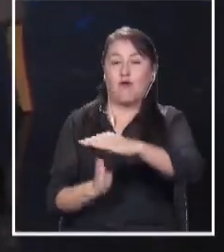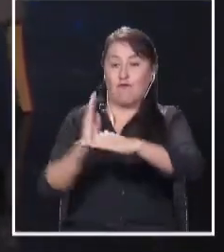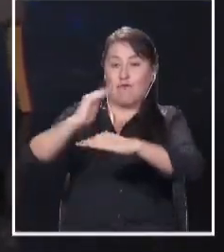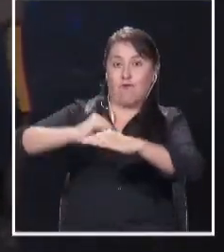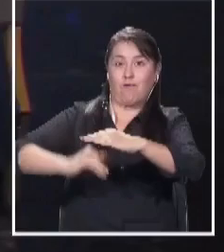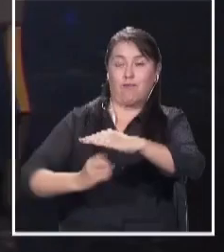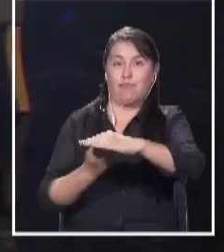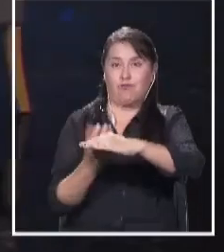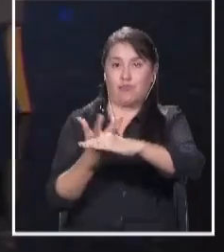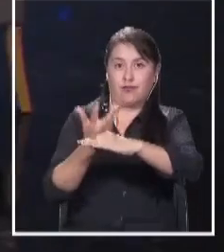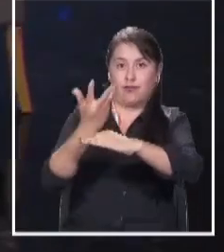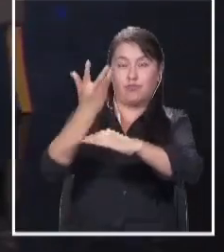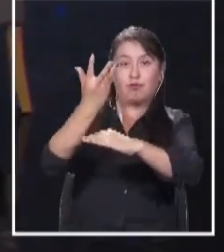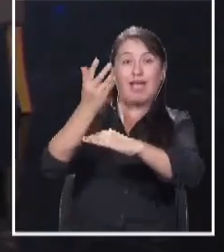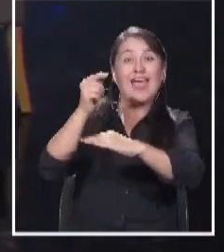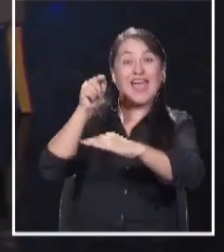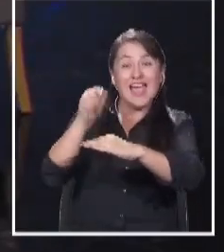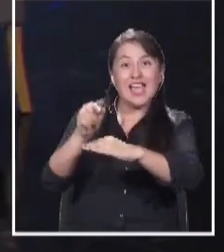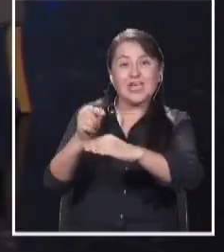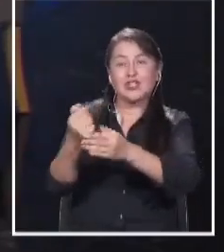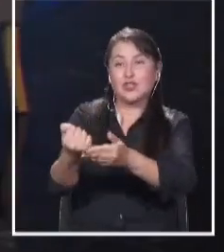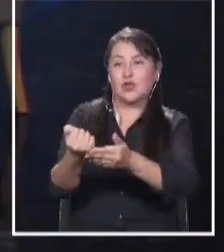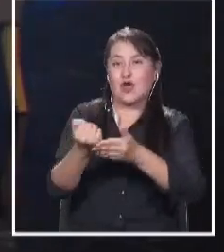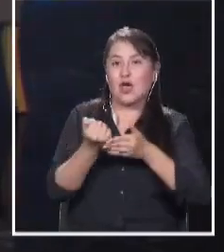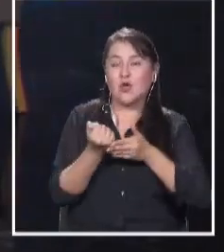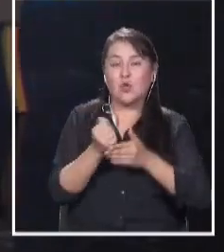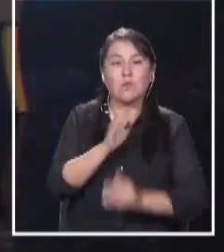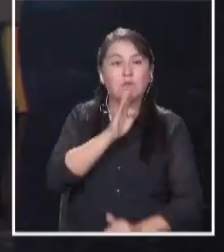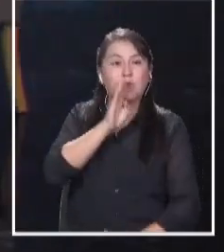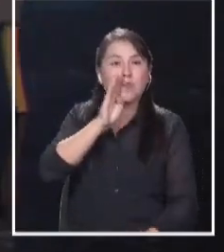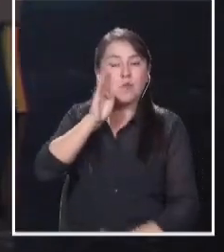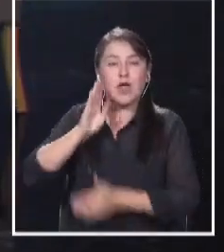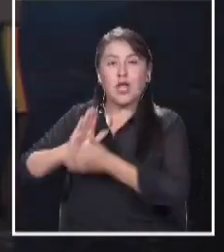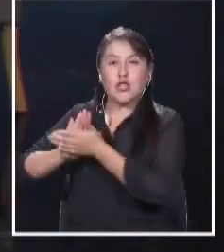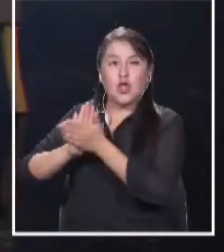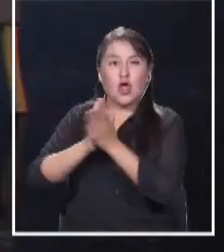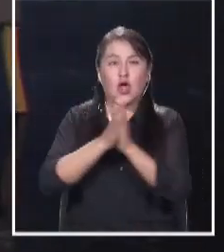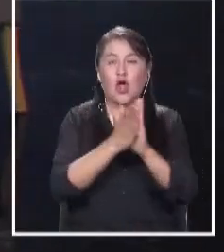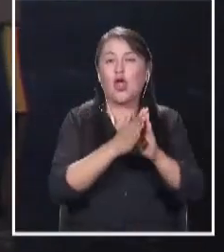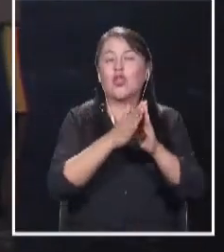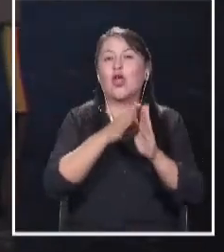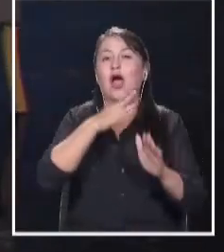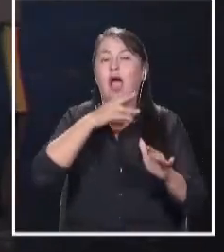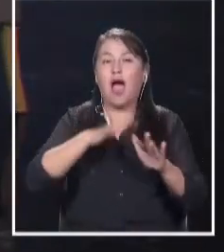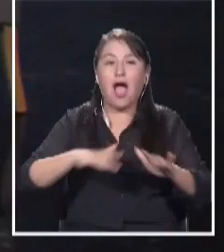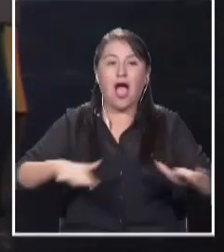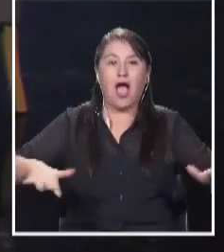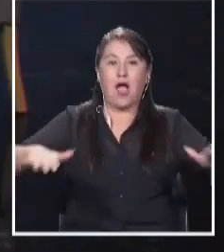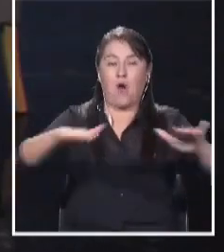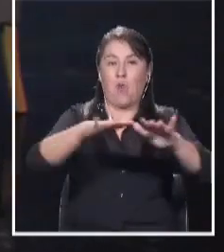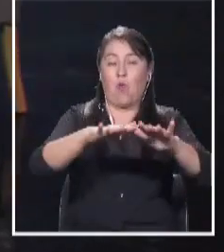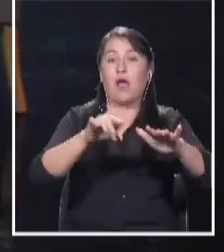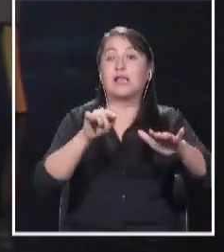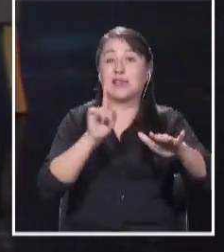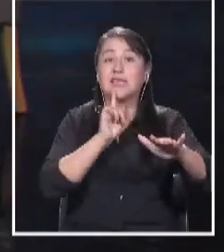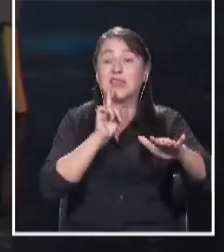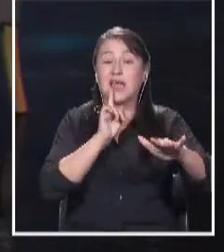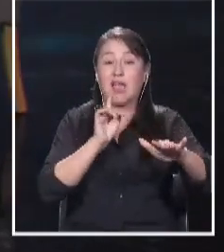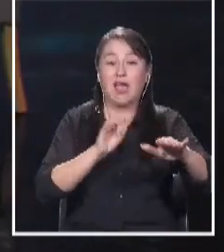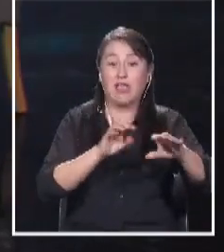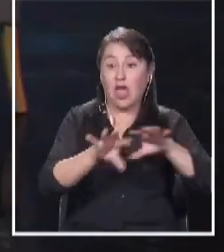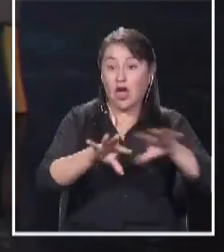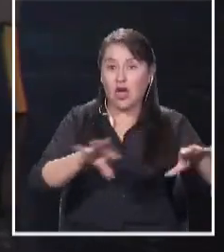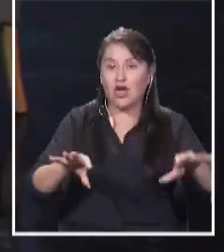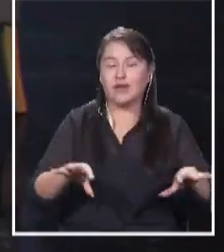ayudan fertilizando todos los océanos. Tienen unos nutrientes que son esenciales, pero que a la vez son muy